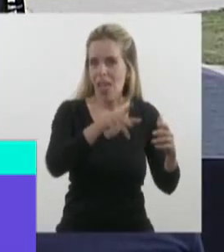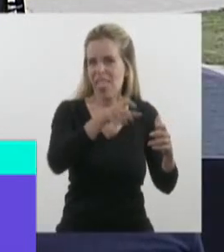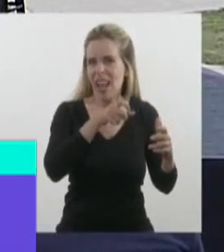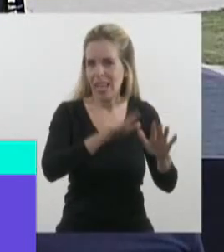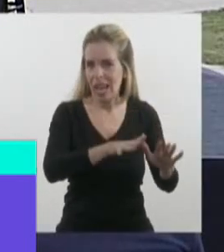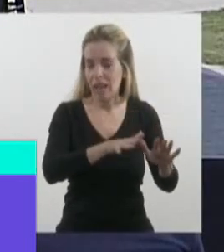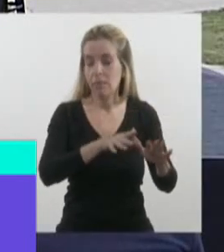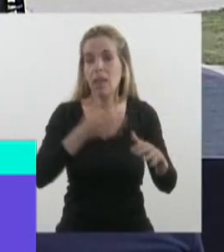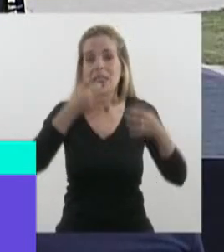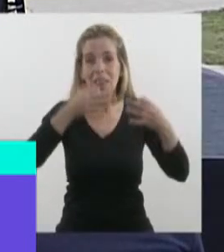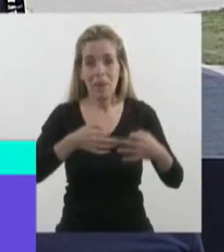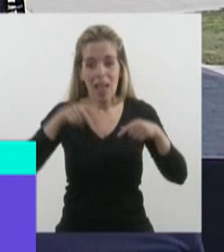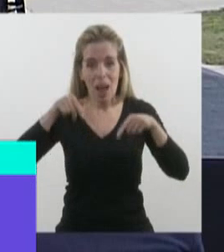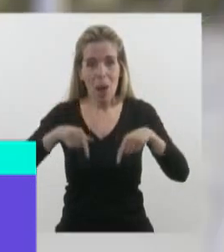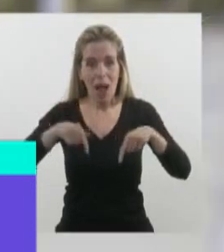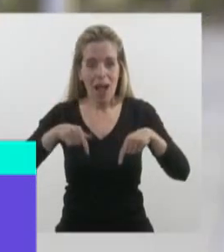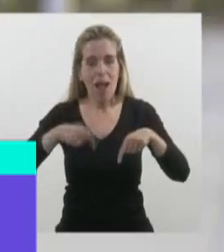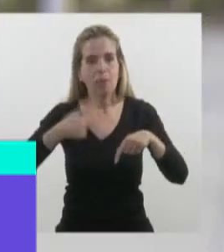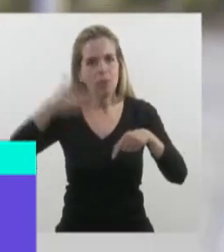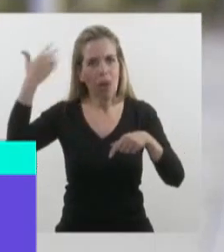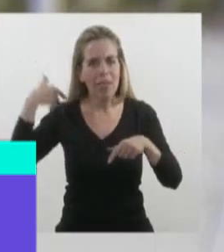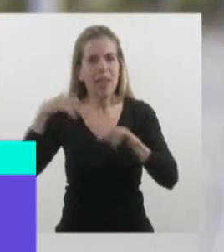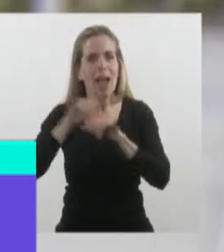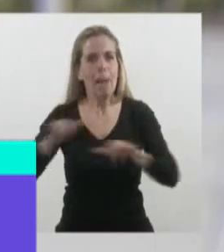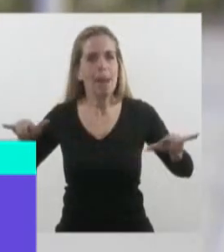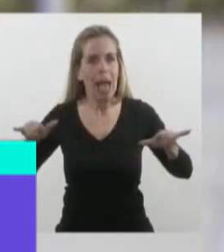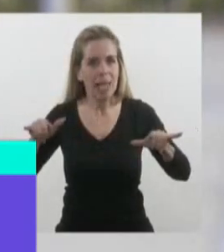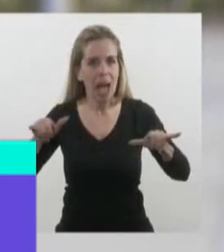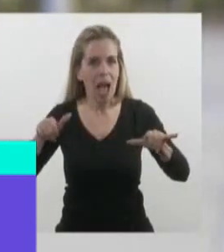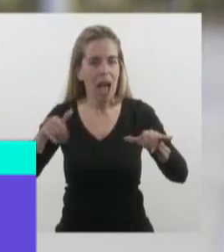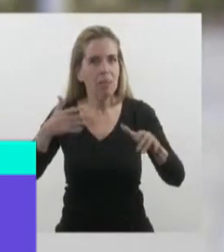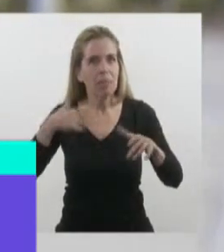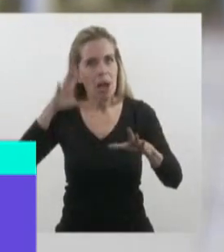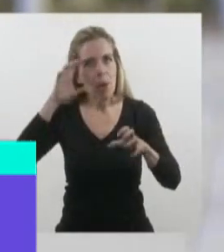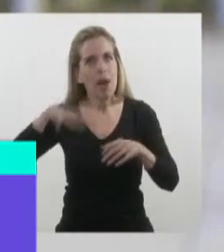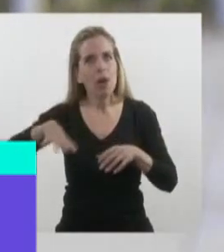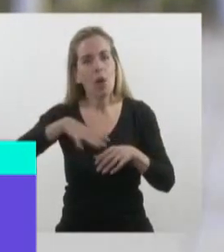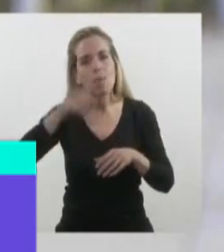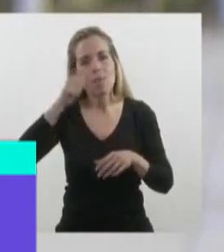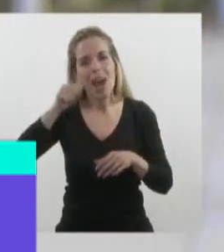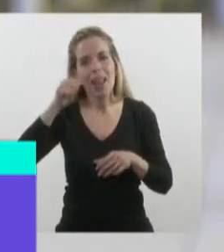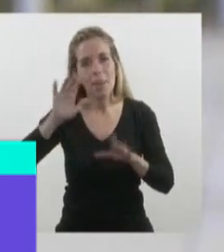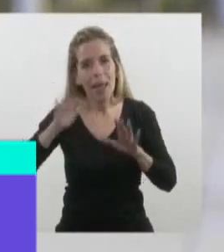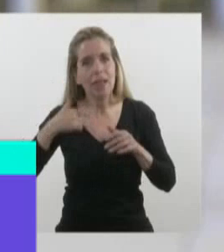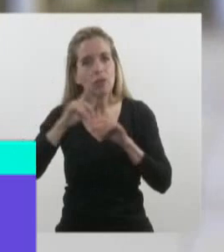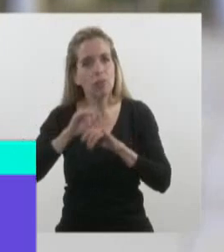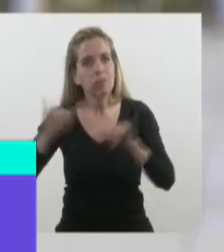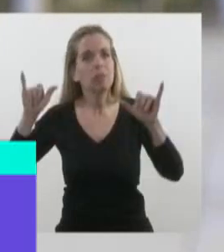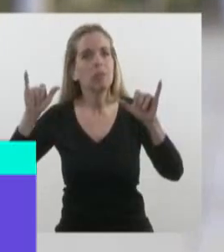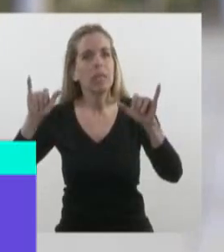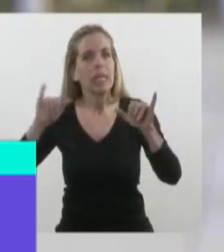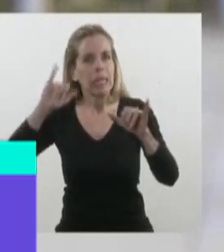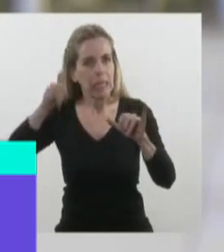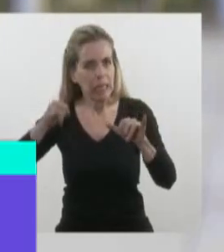Realmente, cuando estaba en campaña, en Mar del Plata, me acuerdo, yo anuncié que iba a